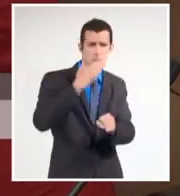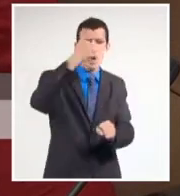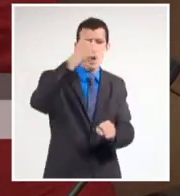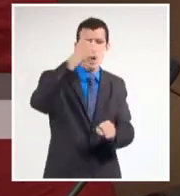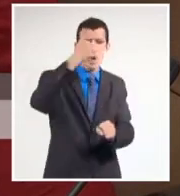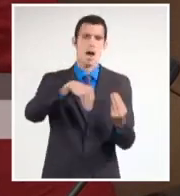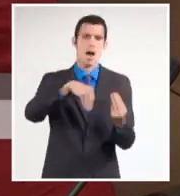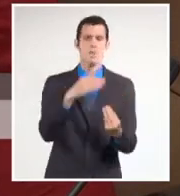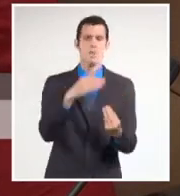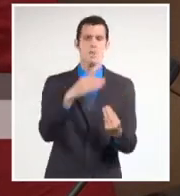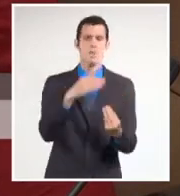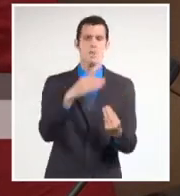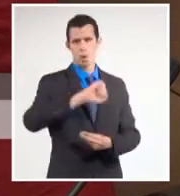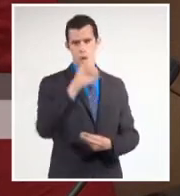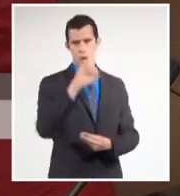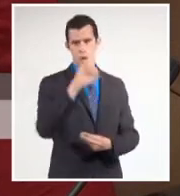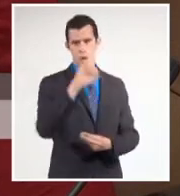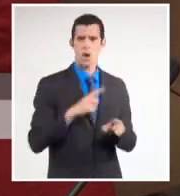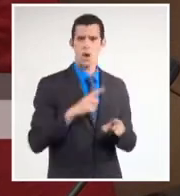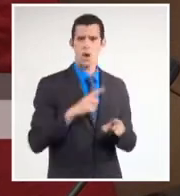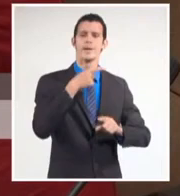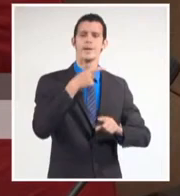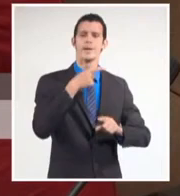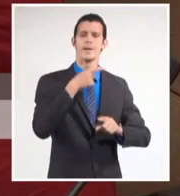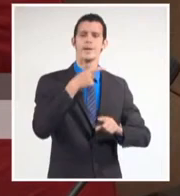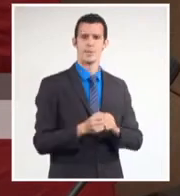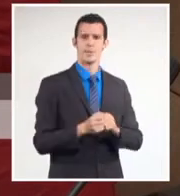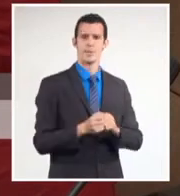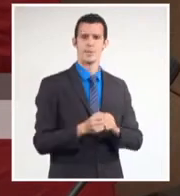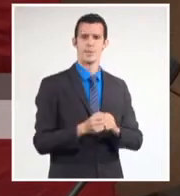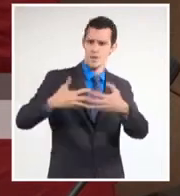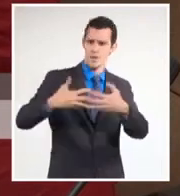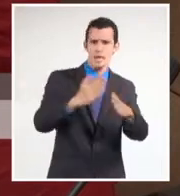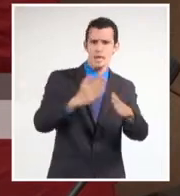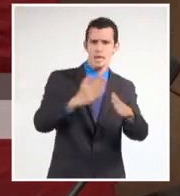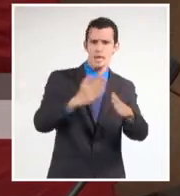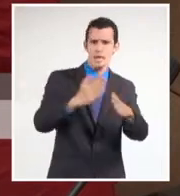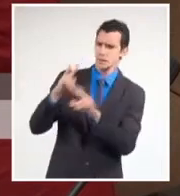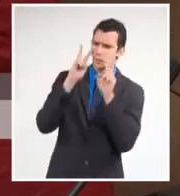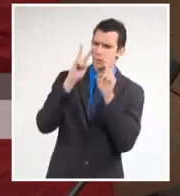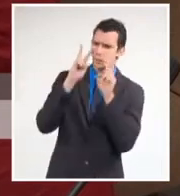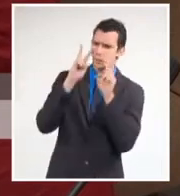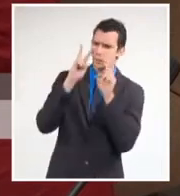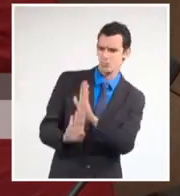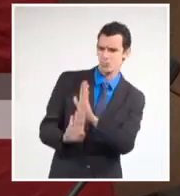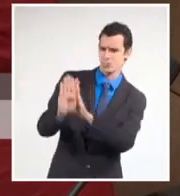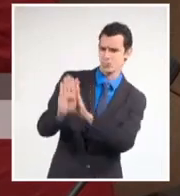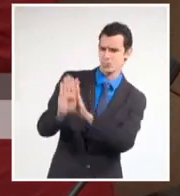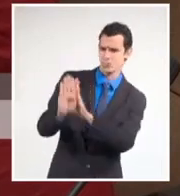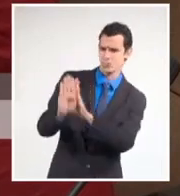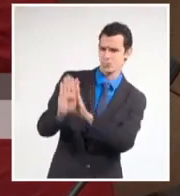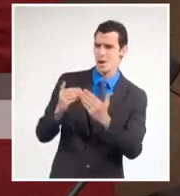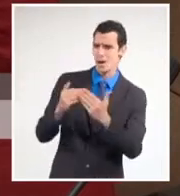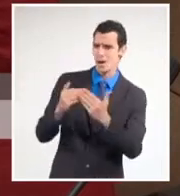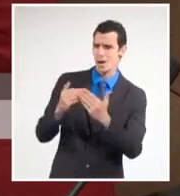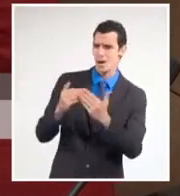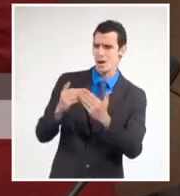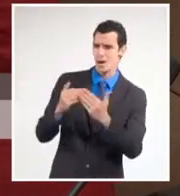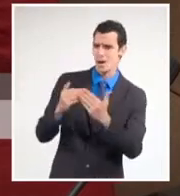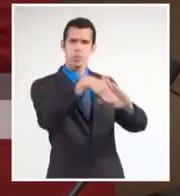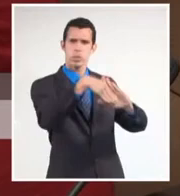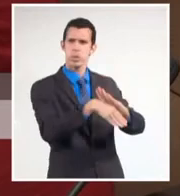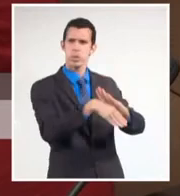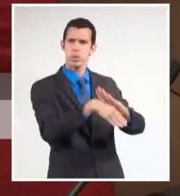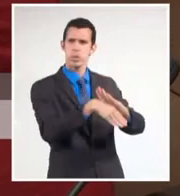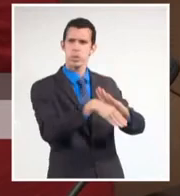otras industrias, se ha estado trasladando, ha estado aportando en diferentes momentos, pero bueno, que también lo ha estado haciendo. En ese sentido